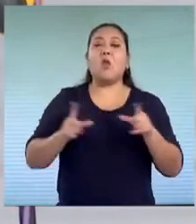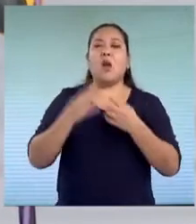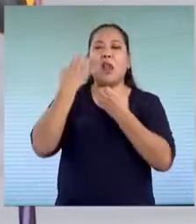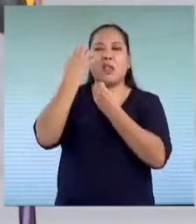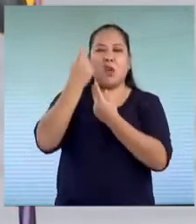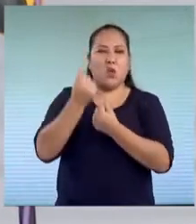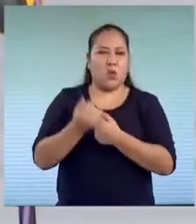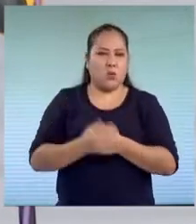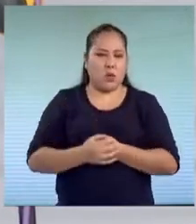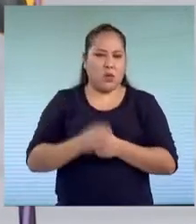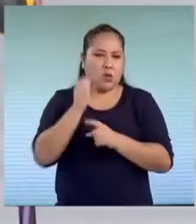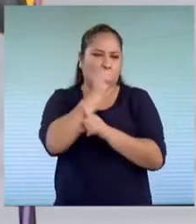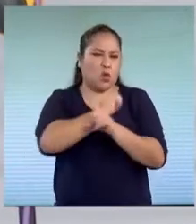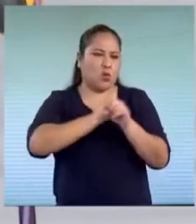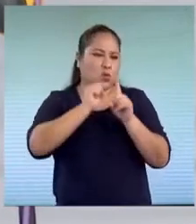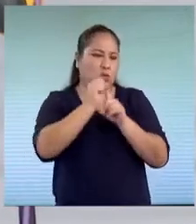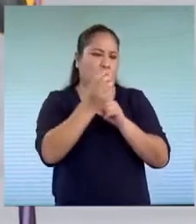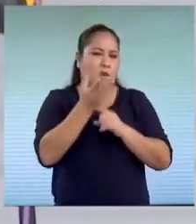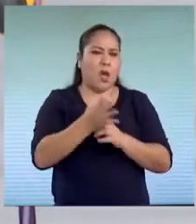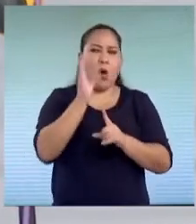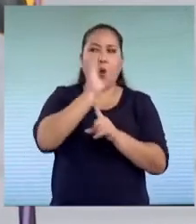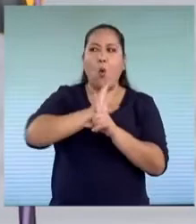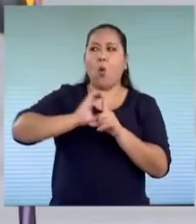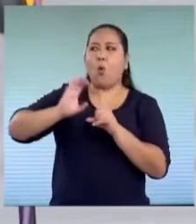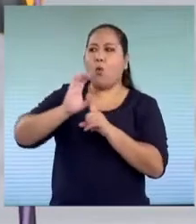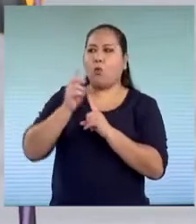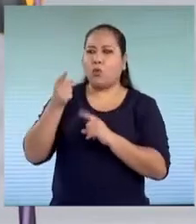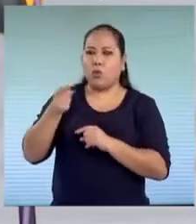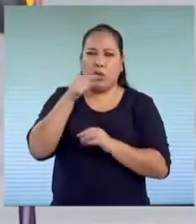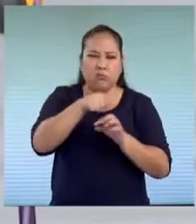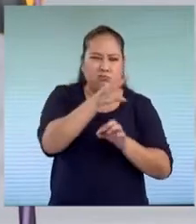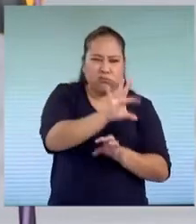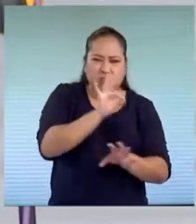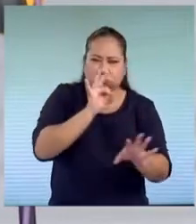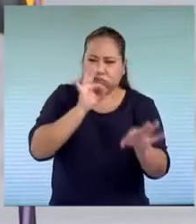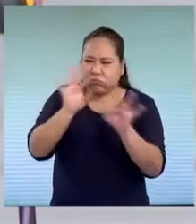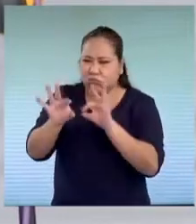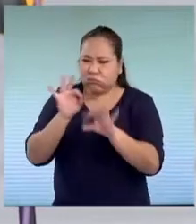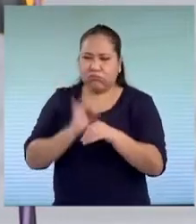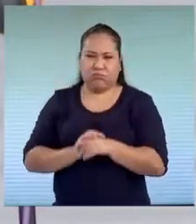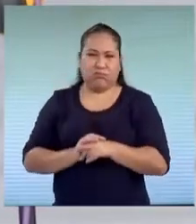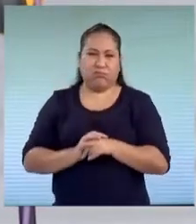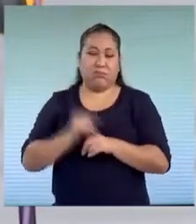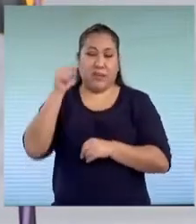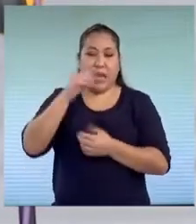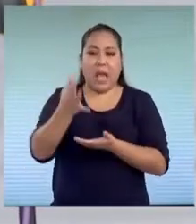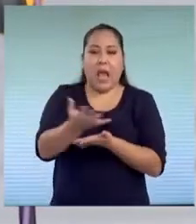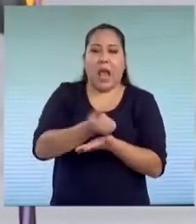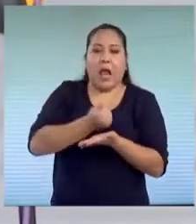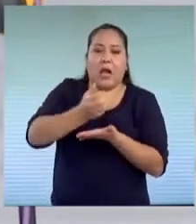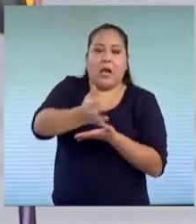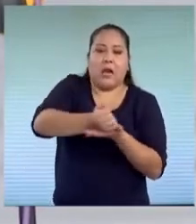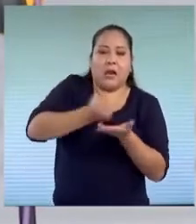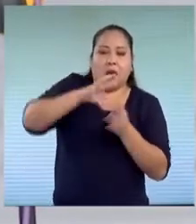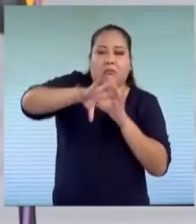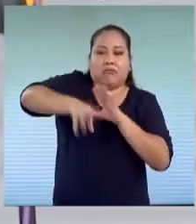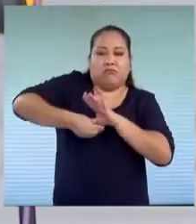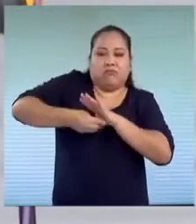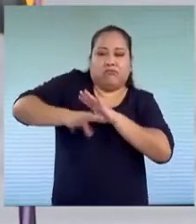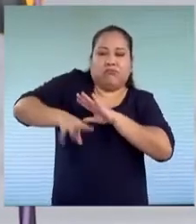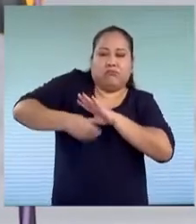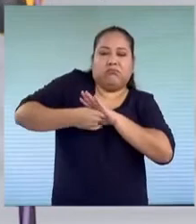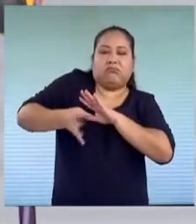económico, social, cultural, que han carcomido el estómago, el bolsillo y el cerebro de